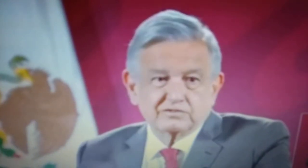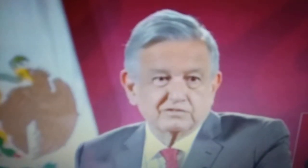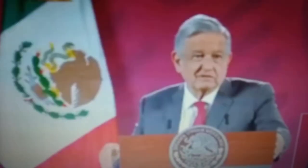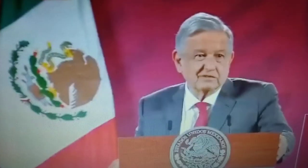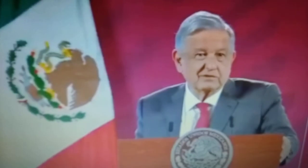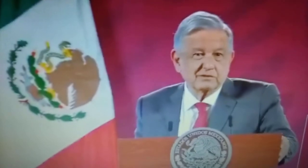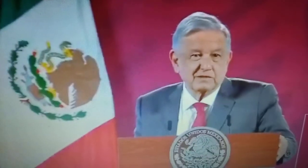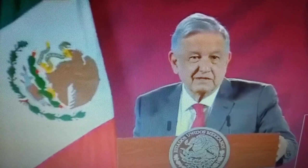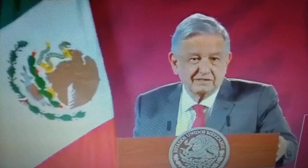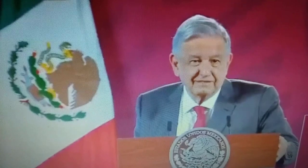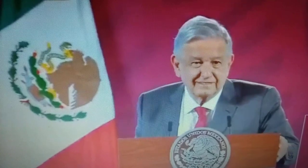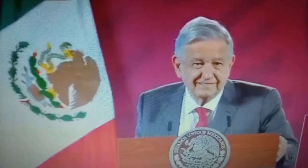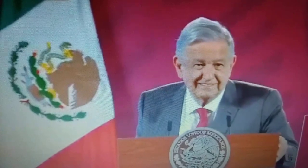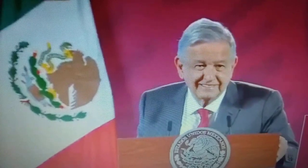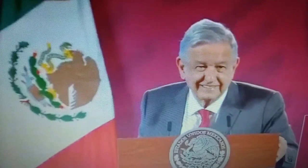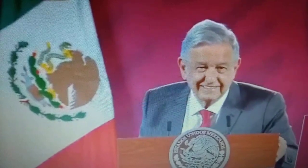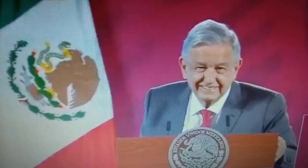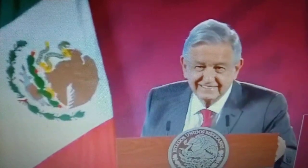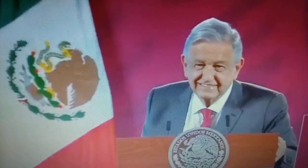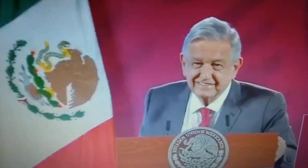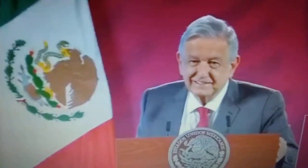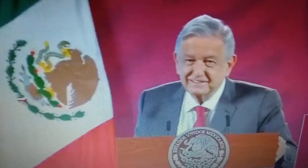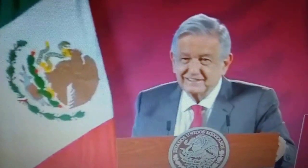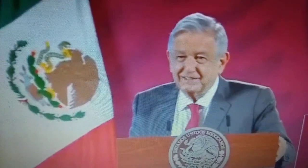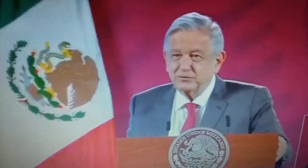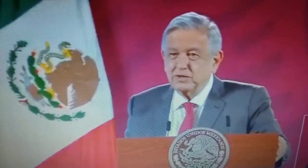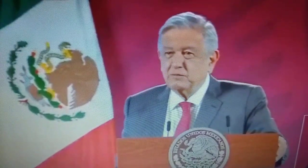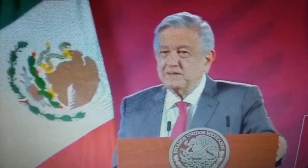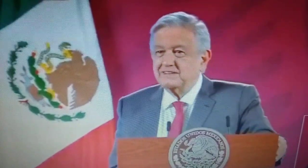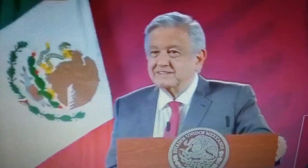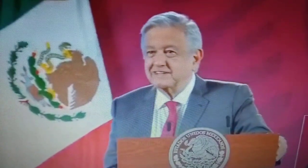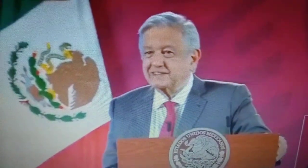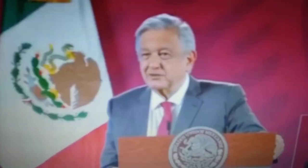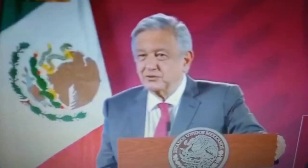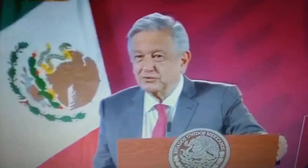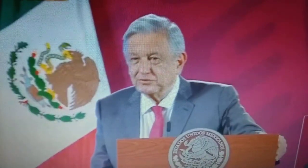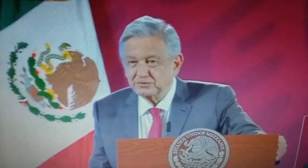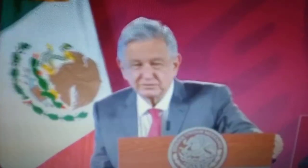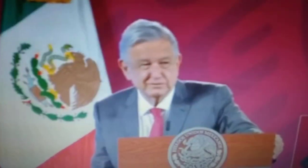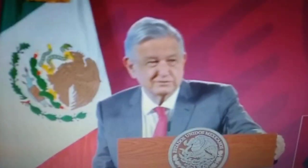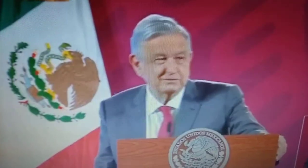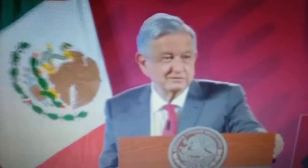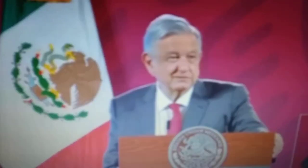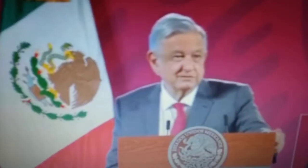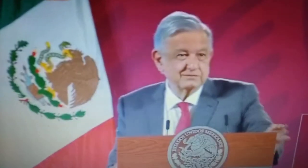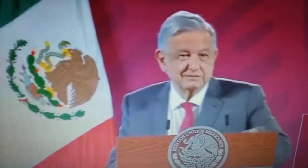Llegan los neoliberales y en un abrir y cerrar de ojos